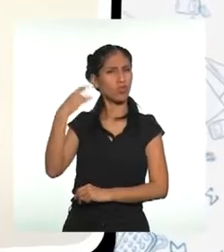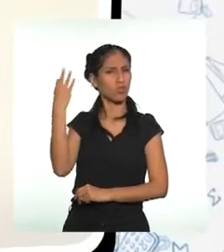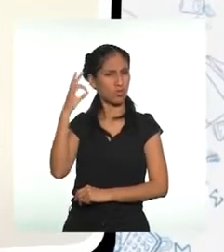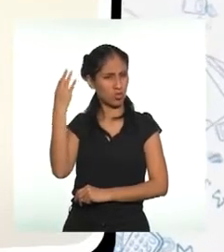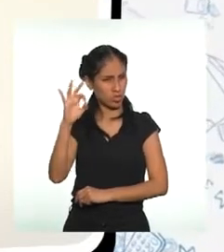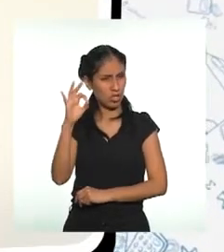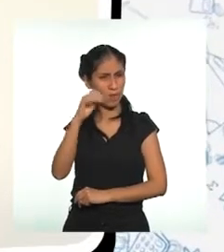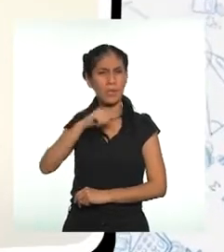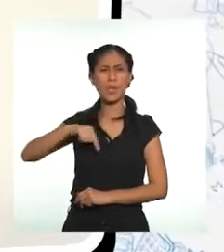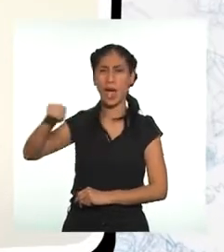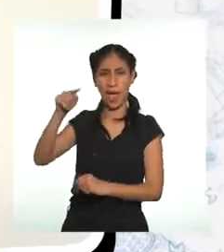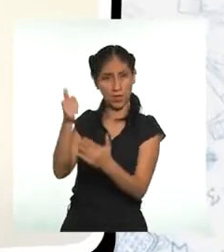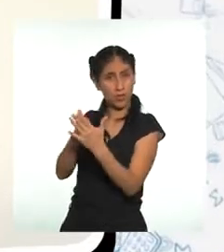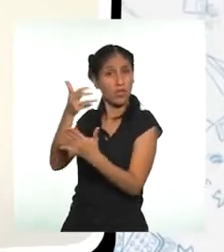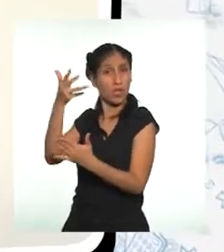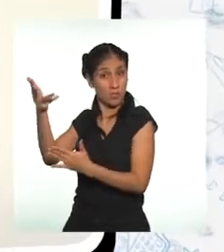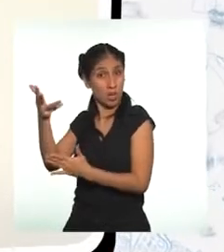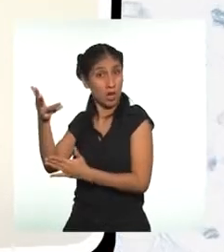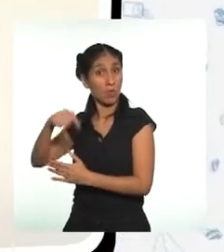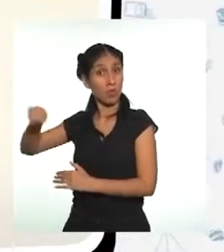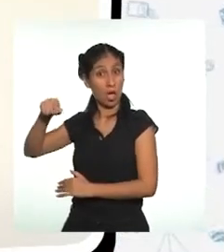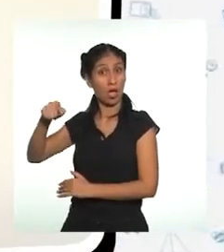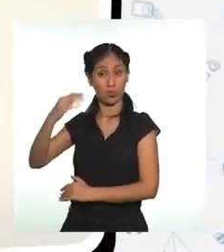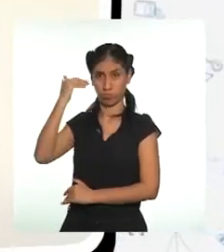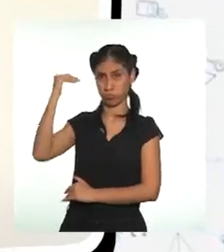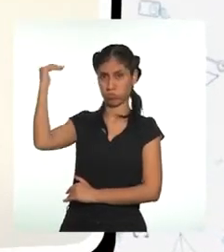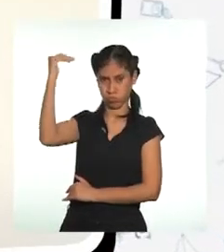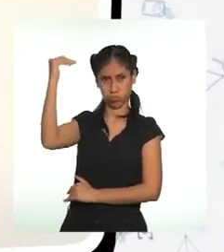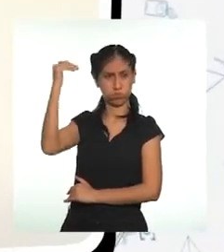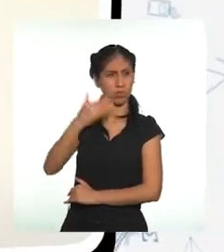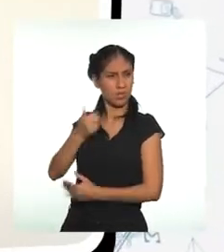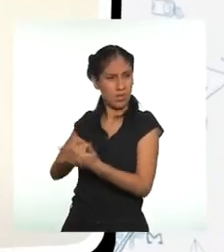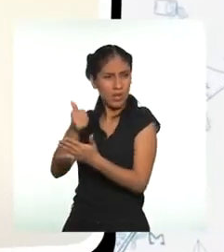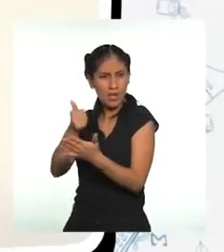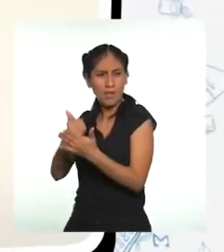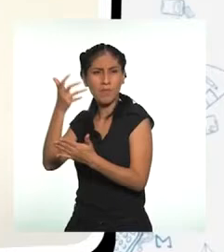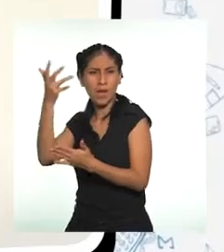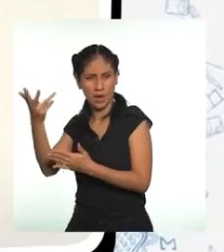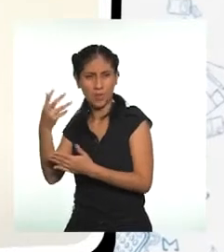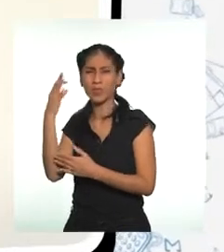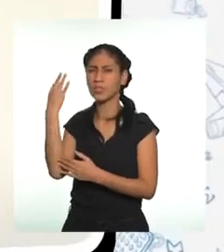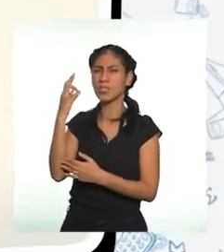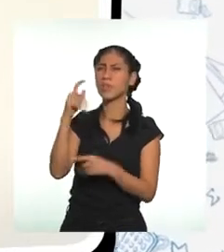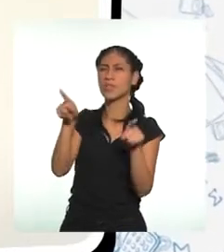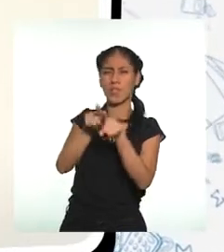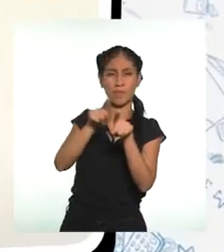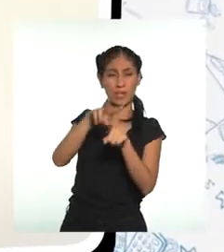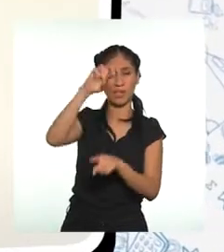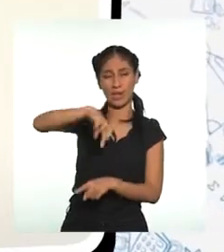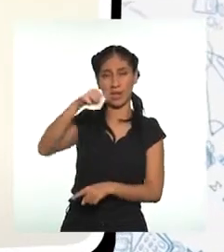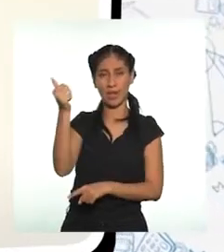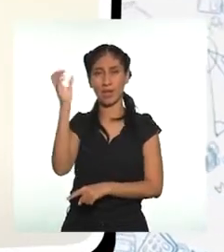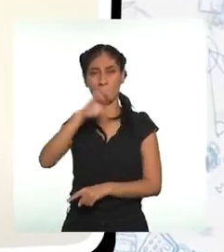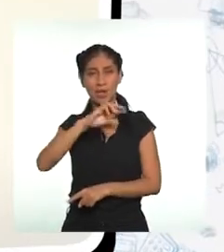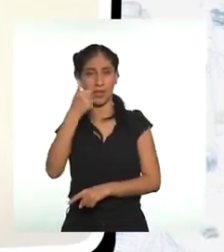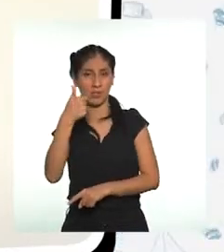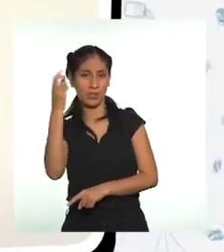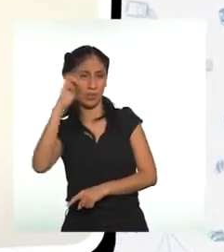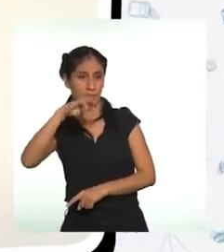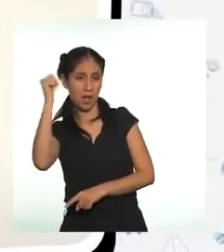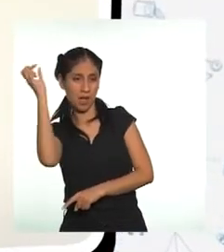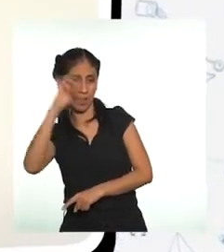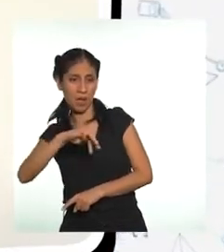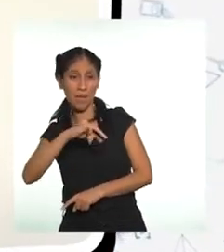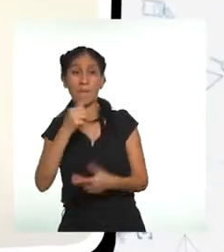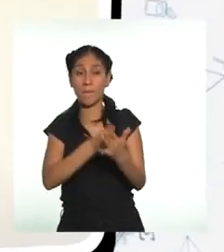Ukanakasti, Pachamamaroja, Suma Churaparakiwa. Hiwasana, Suma